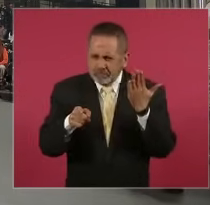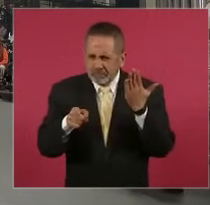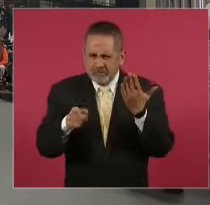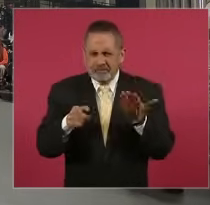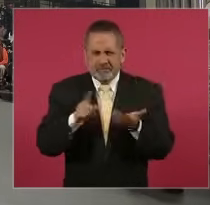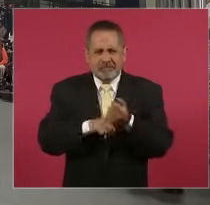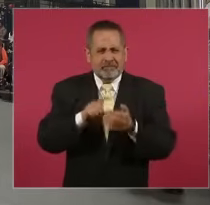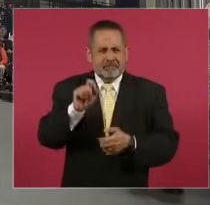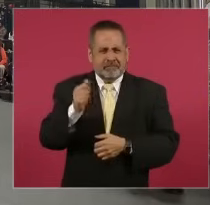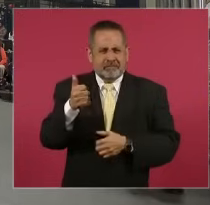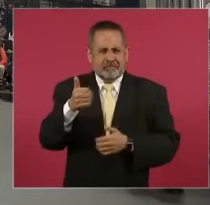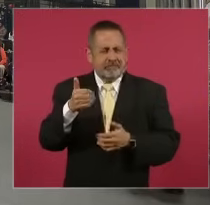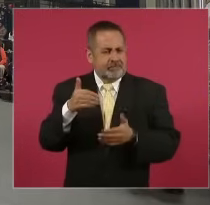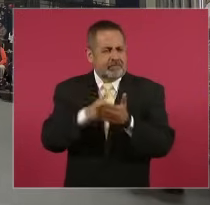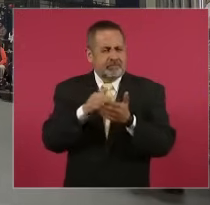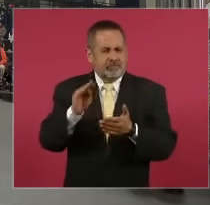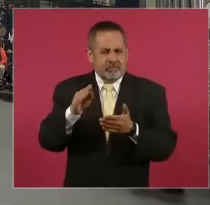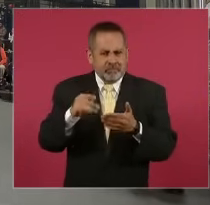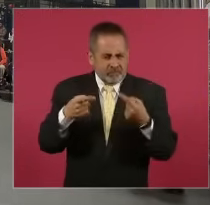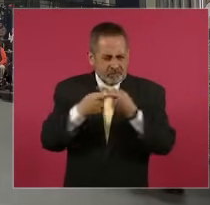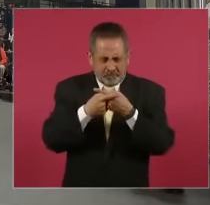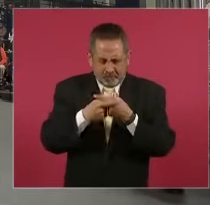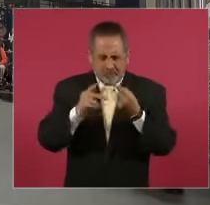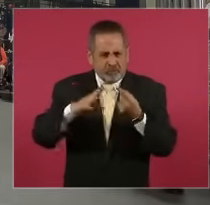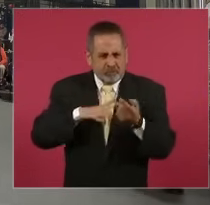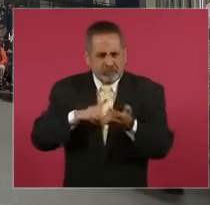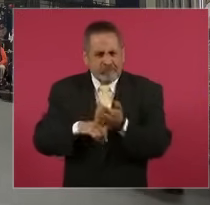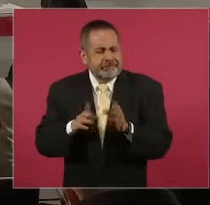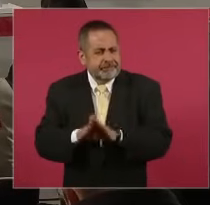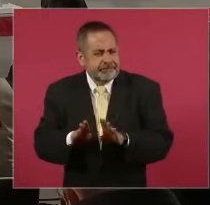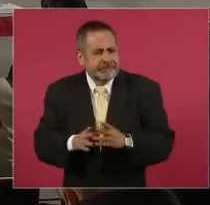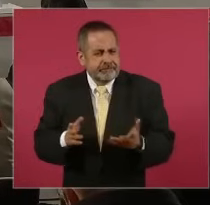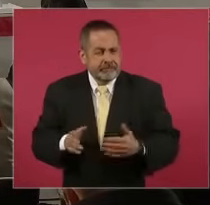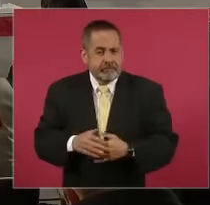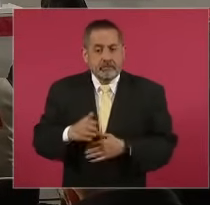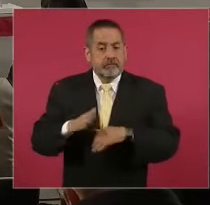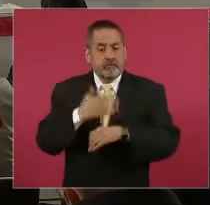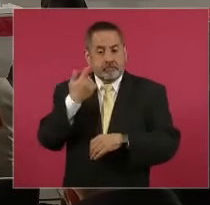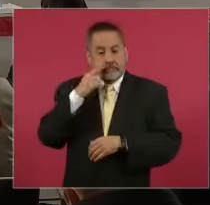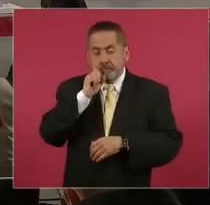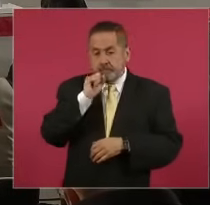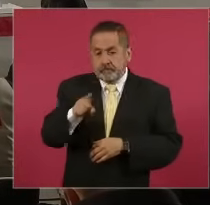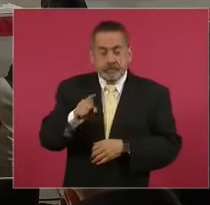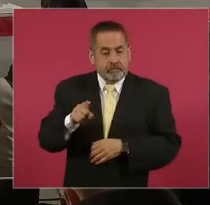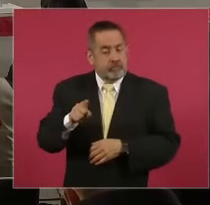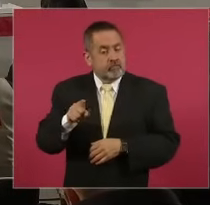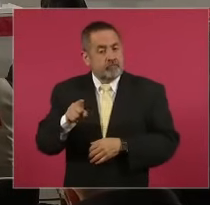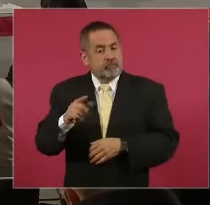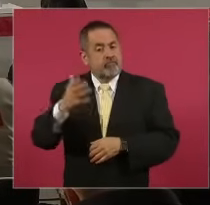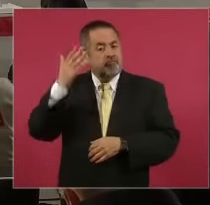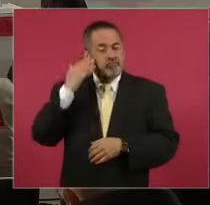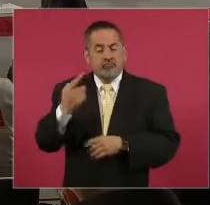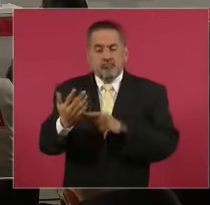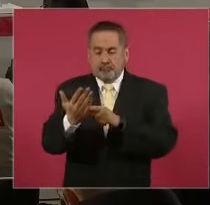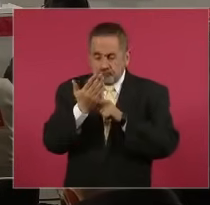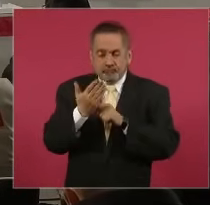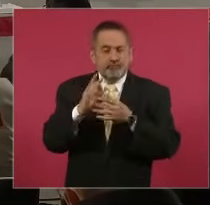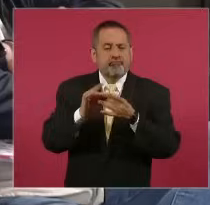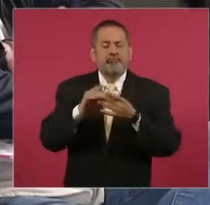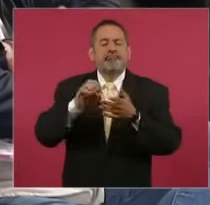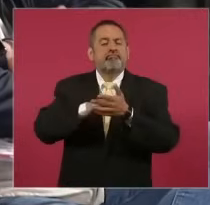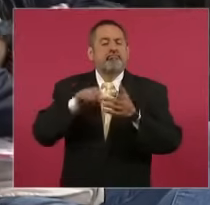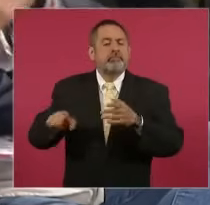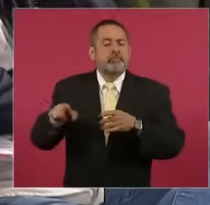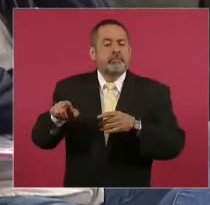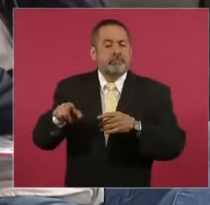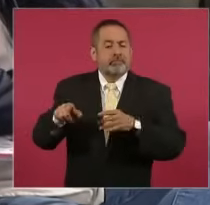26.090 registros sin datos para identificar? Porque además nos hablábamos, por ejemplo, en el